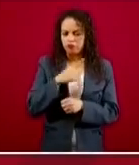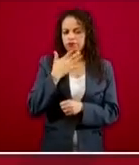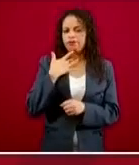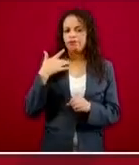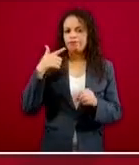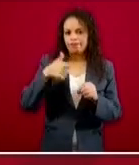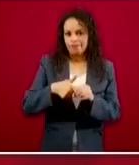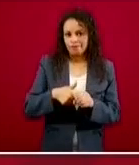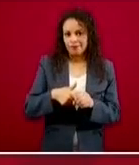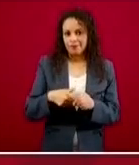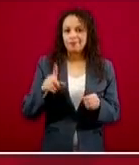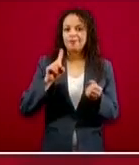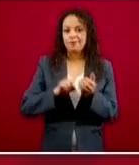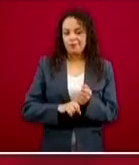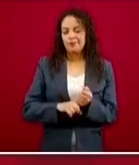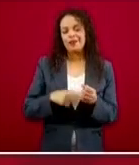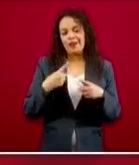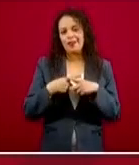Ya es distinto.